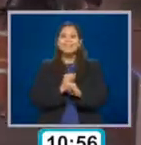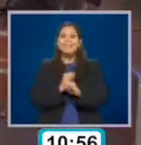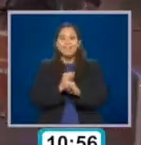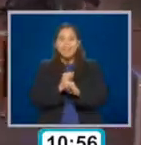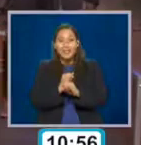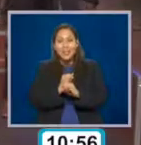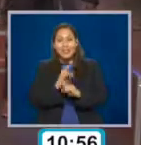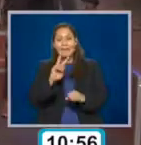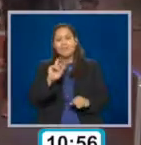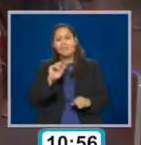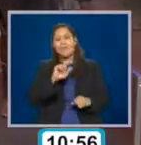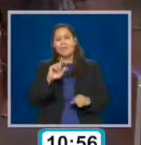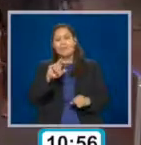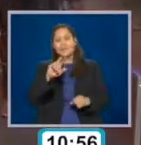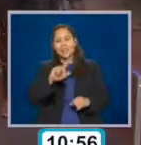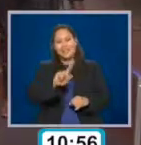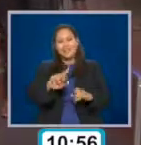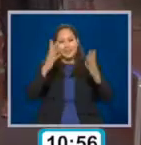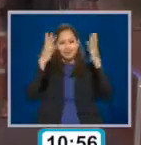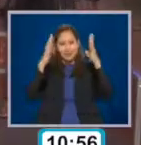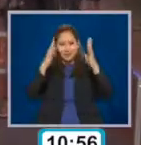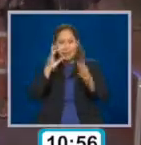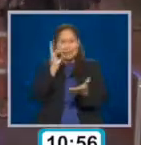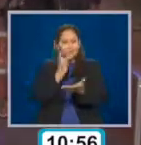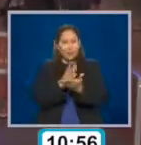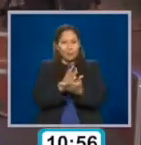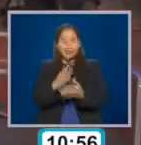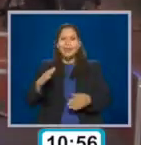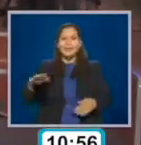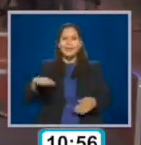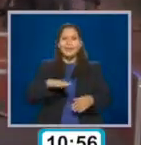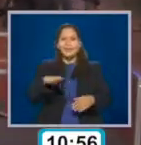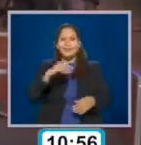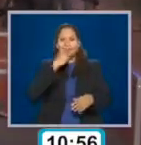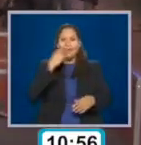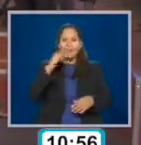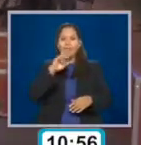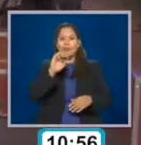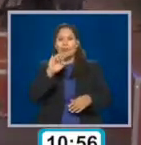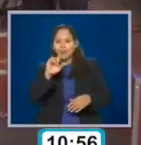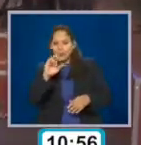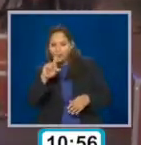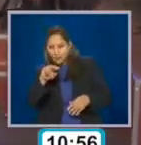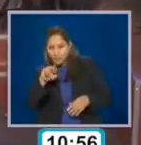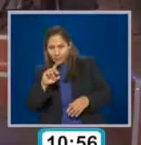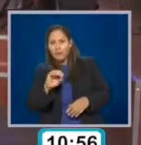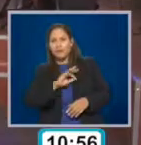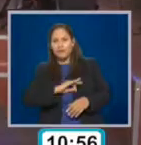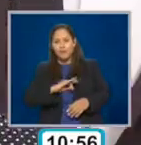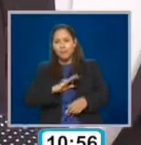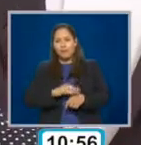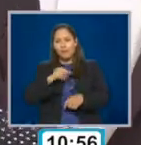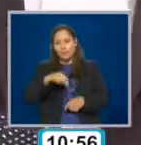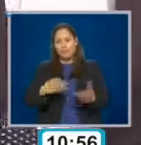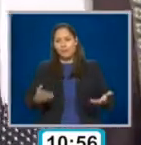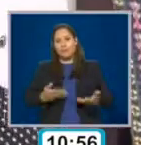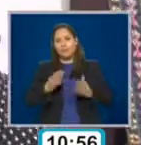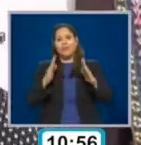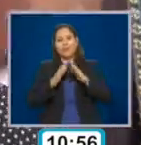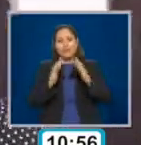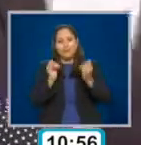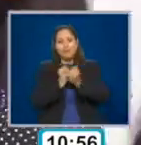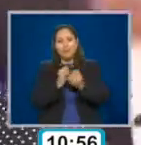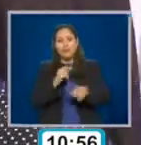internacionales No hay más. del Tiburón. Ahí está, Rolando, muchas felicidades por ponernos a bailar en el estudio, en casita y